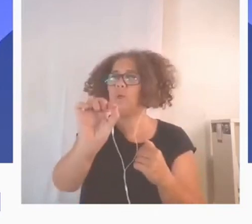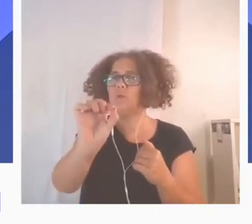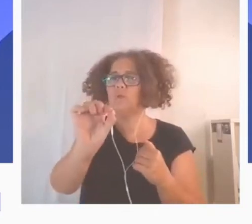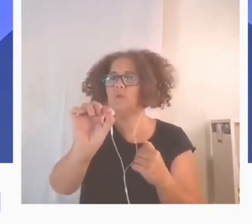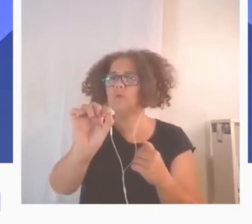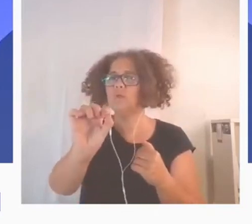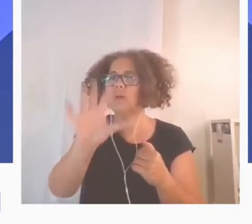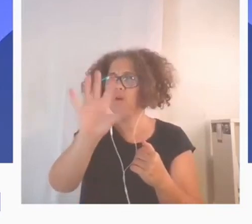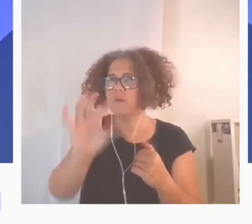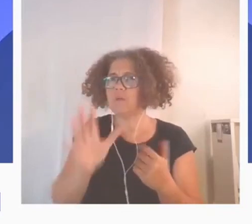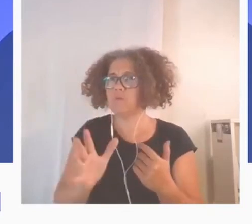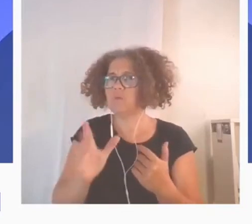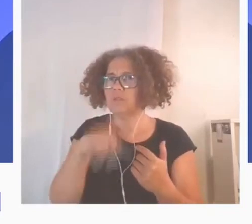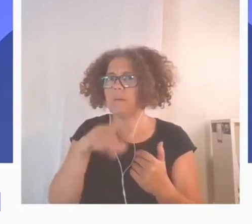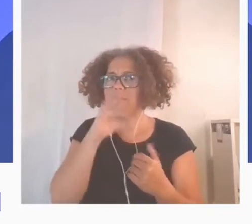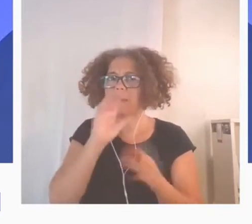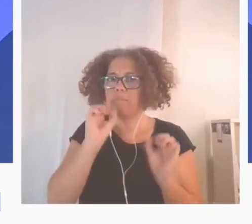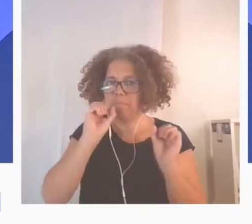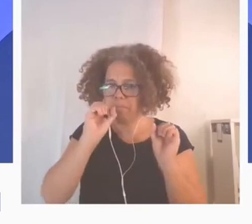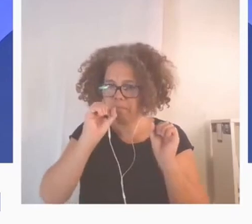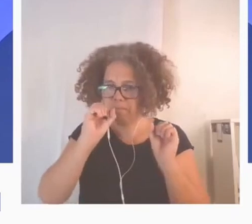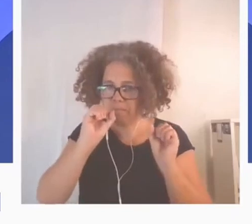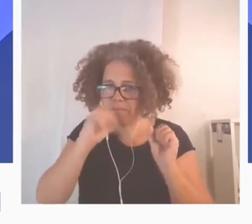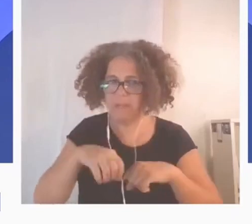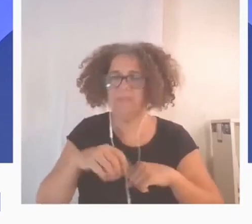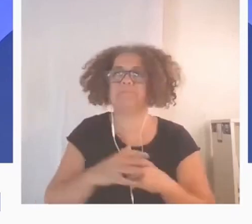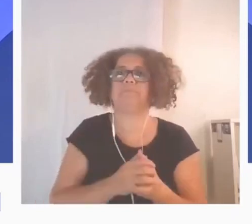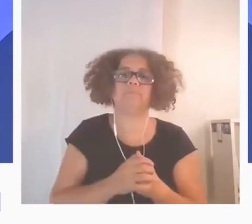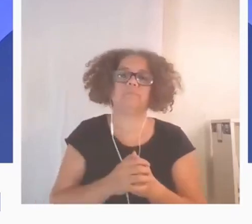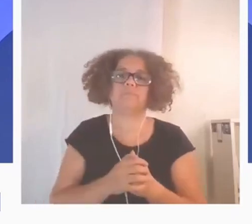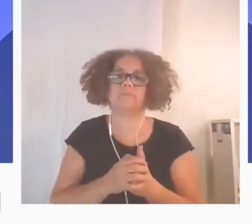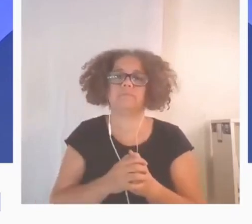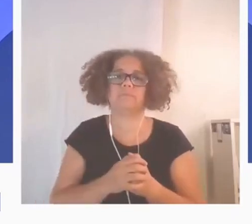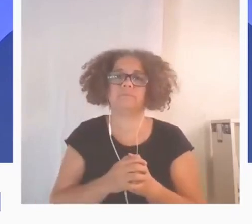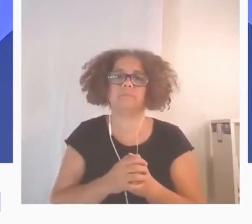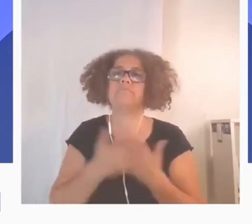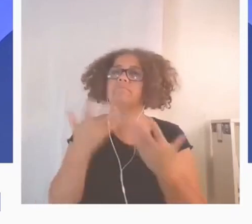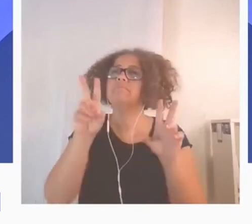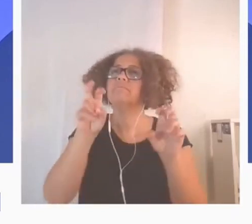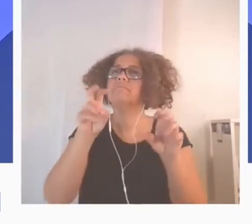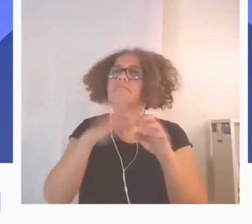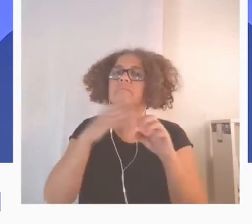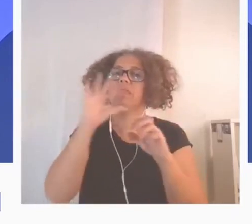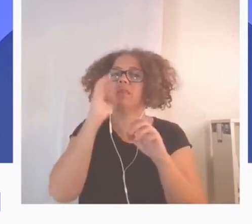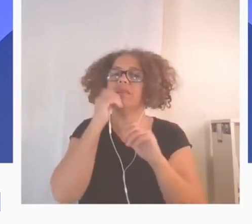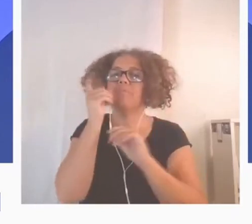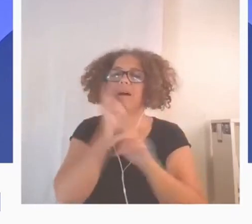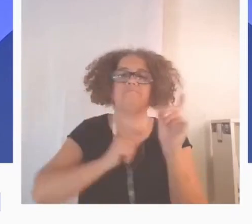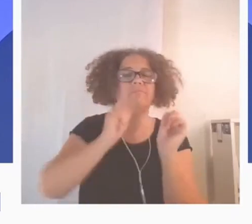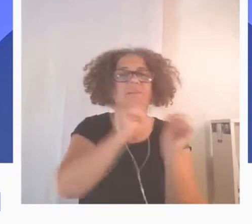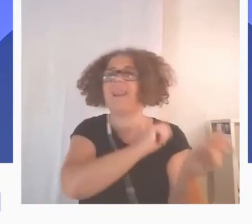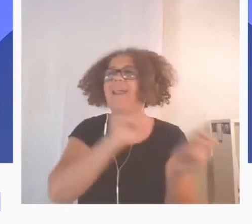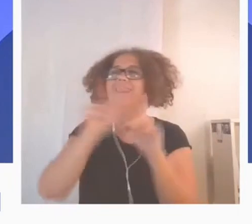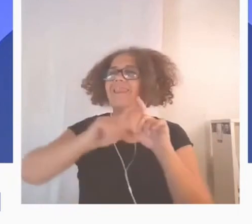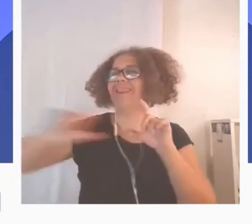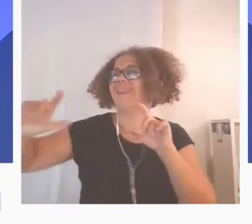5 minutos, ¿verdad? Para seguir con la mesa redonda y finalizar ya. ¿Qué va a pasar en la lanzadera de Juan Roig? ¿Qué puede